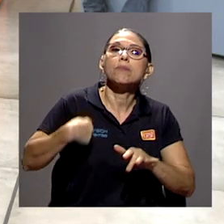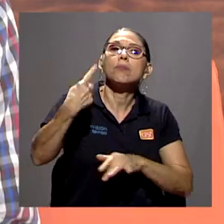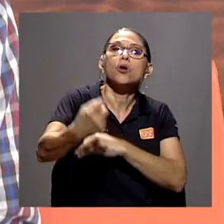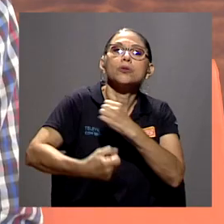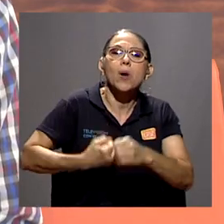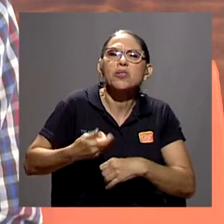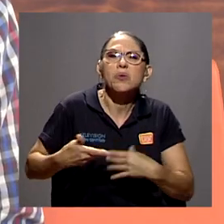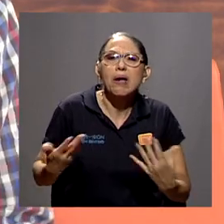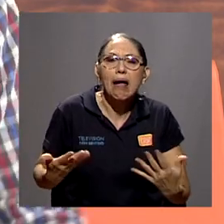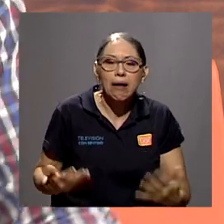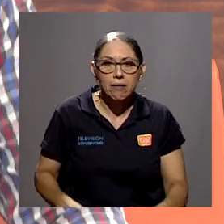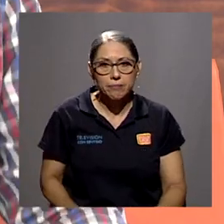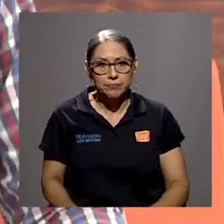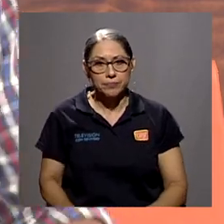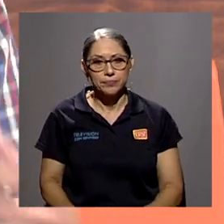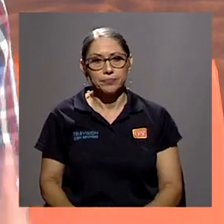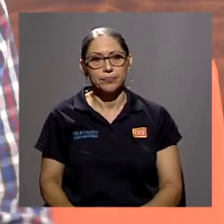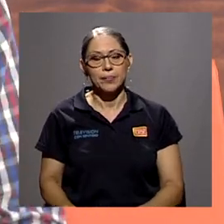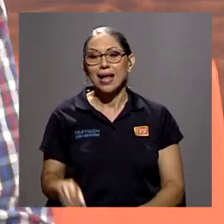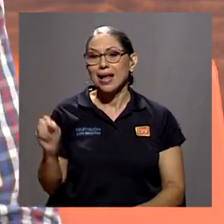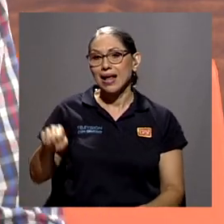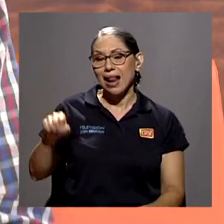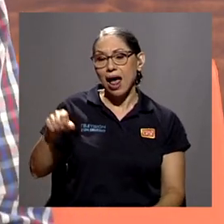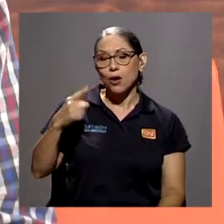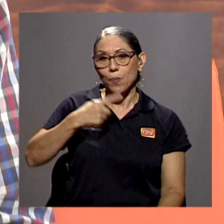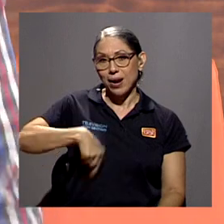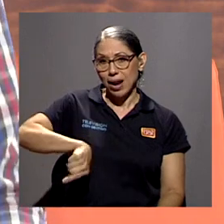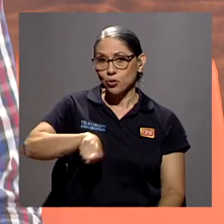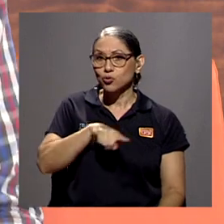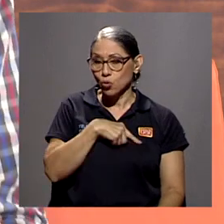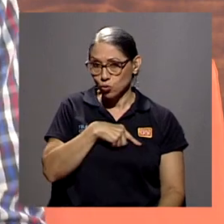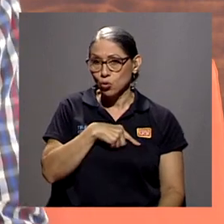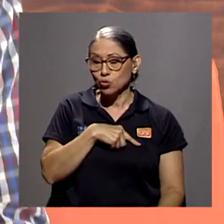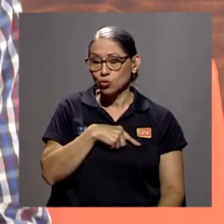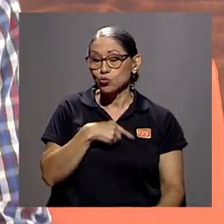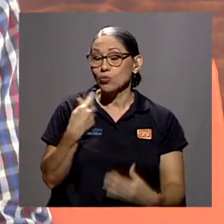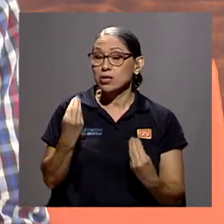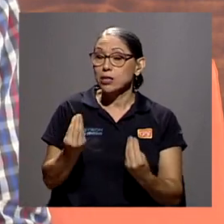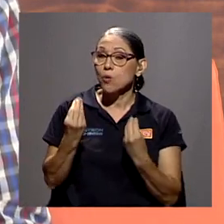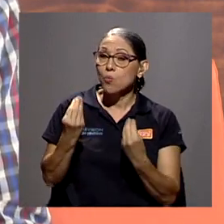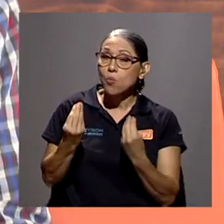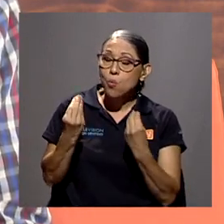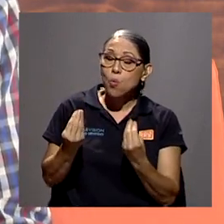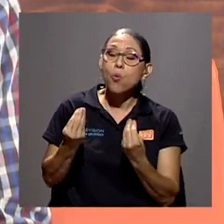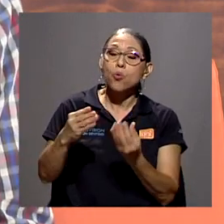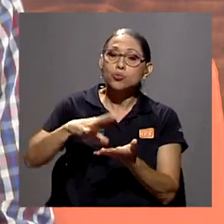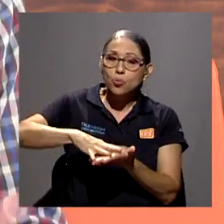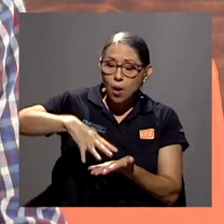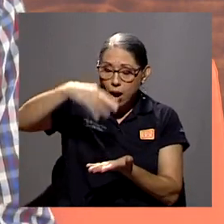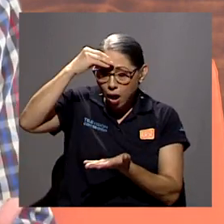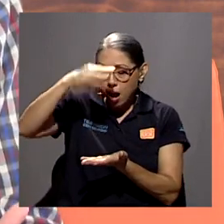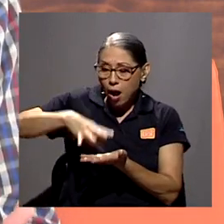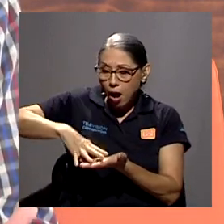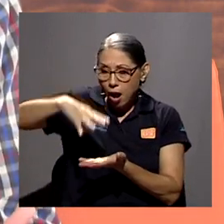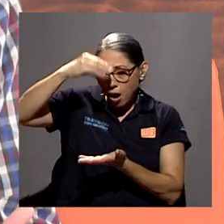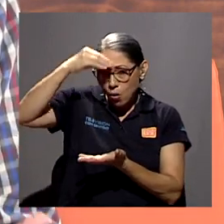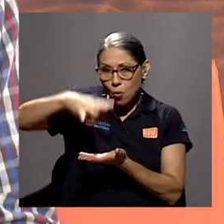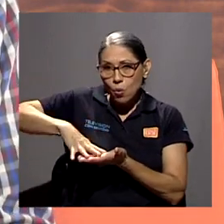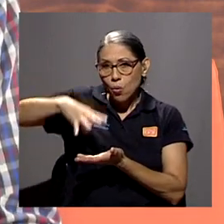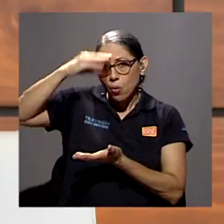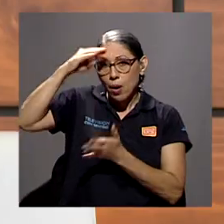año claro para nosotros ha sido de gran aprendizaje el tener de maestros